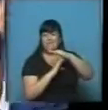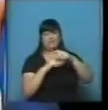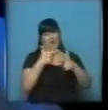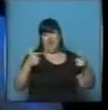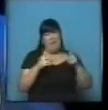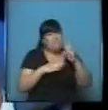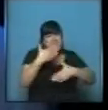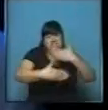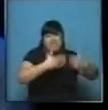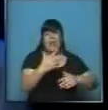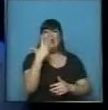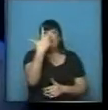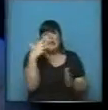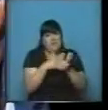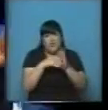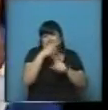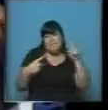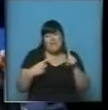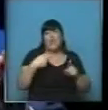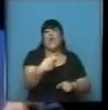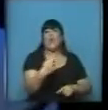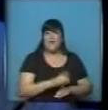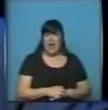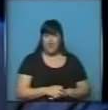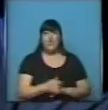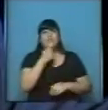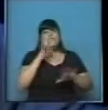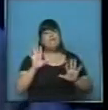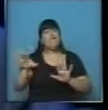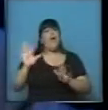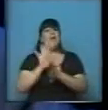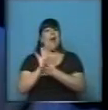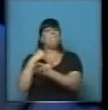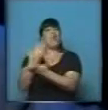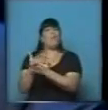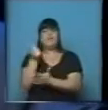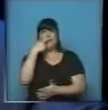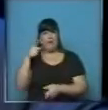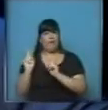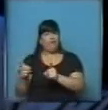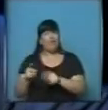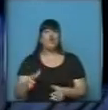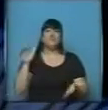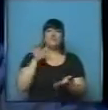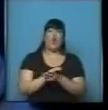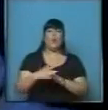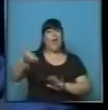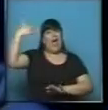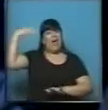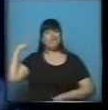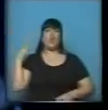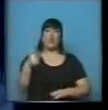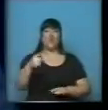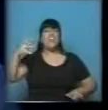jubilados, 3,5 millones de jubilados, si hubiese prevalecido la posición de Macri, de cuando se opuso